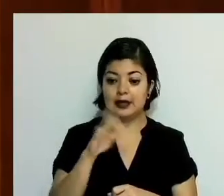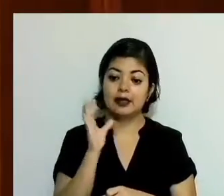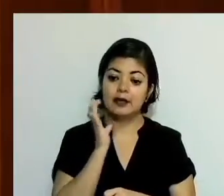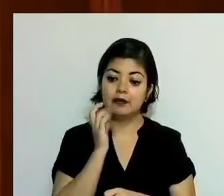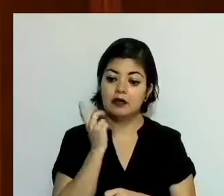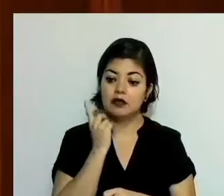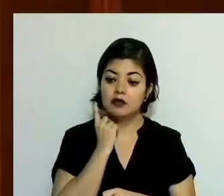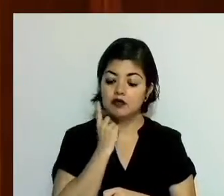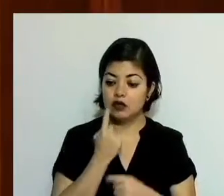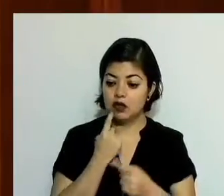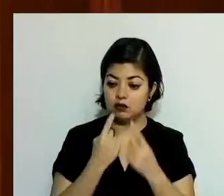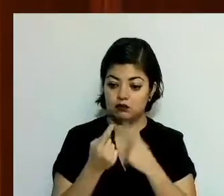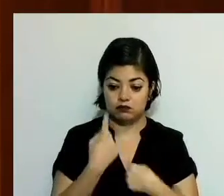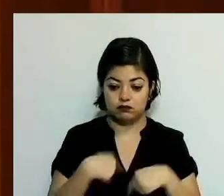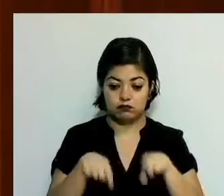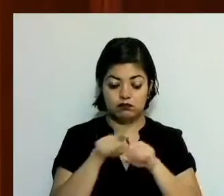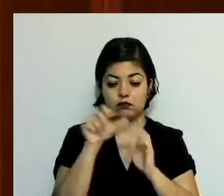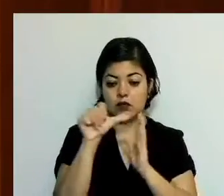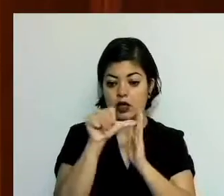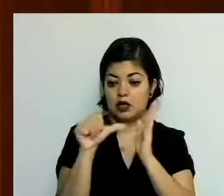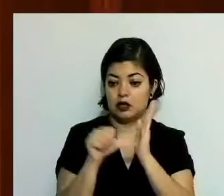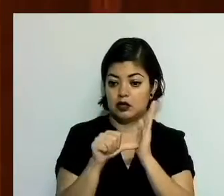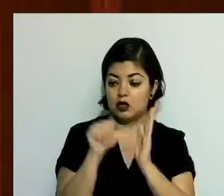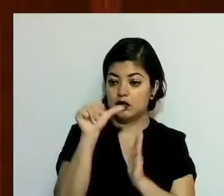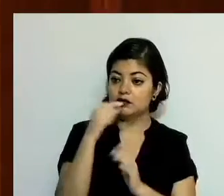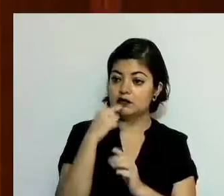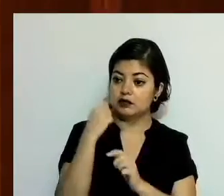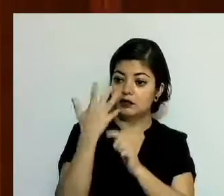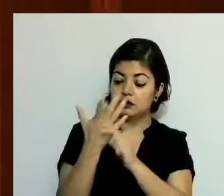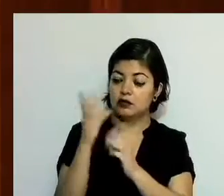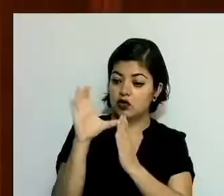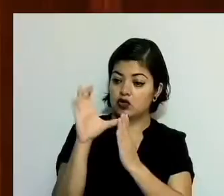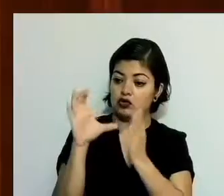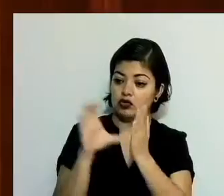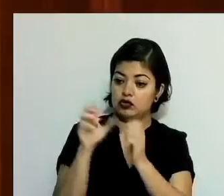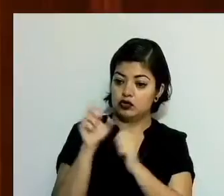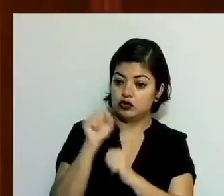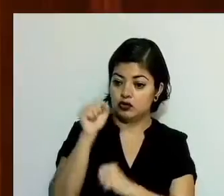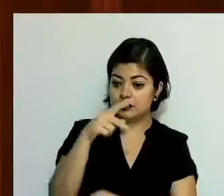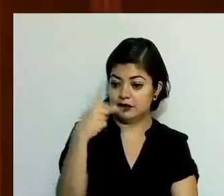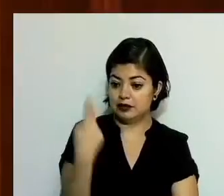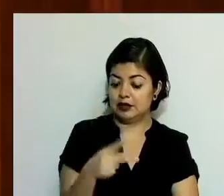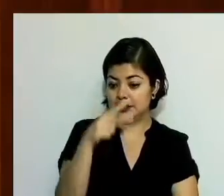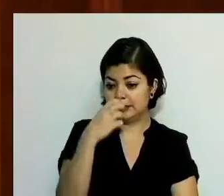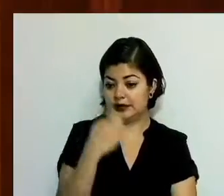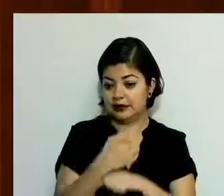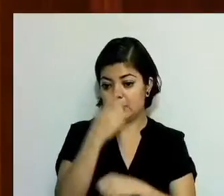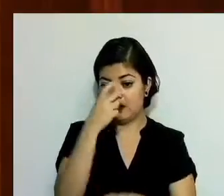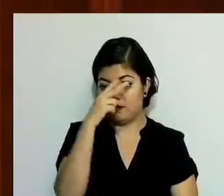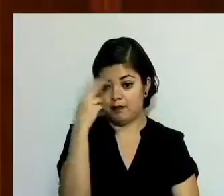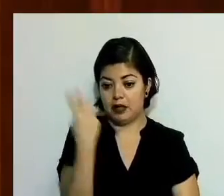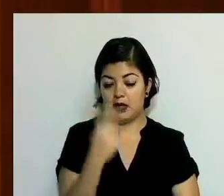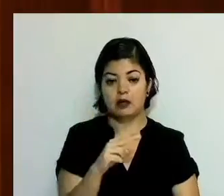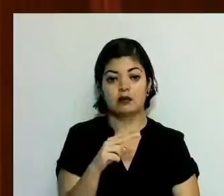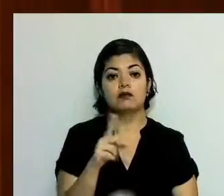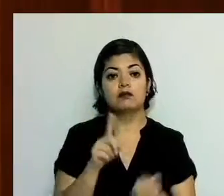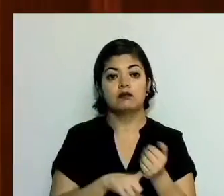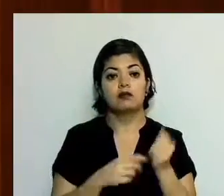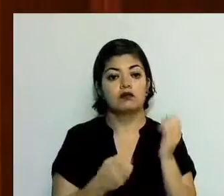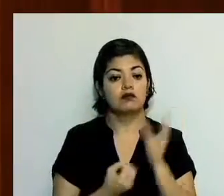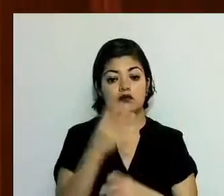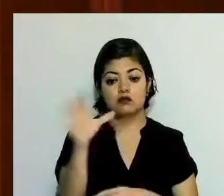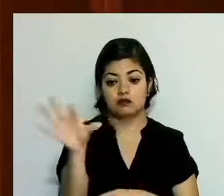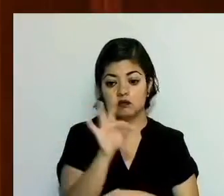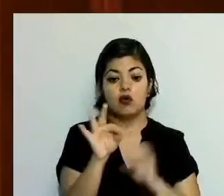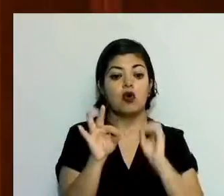establecido en el artículo 16 de la Constitución Política del Estado Libre y Soberano de México, elegir o reelegir